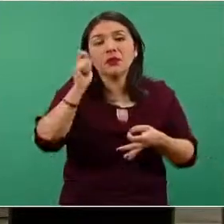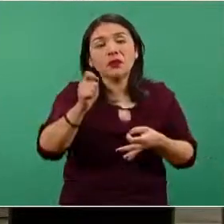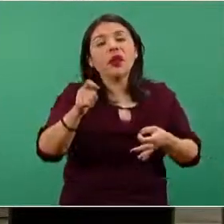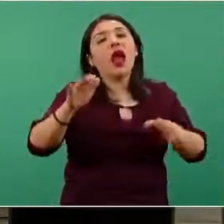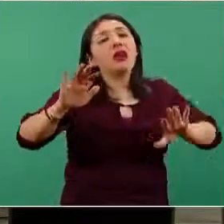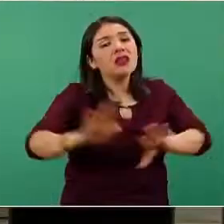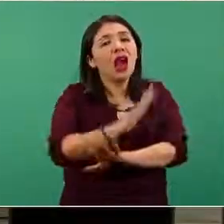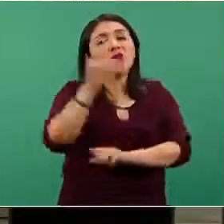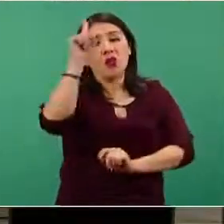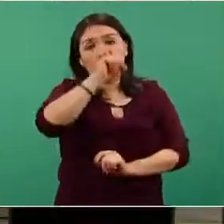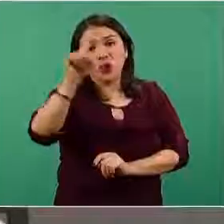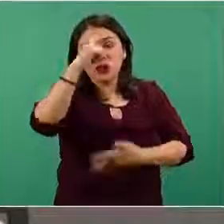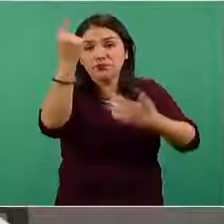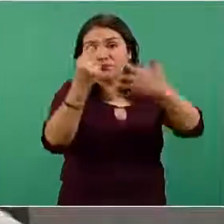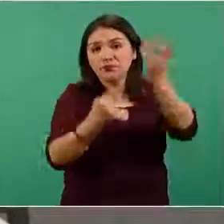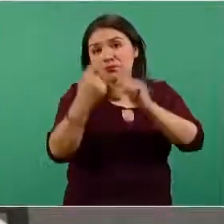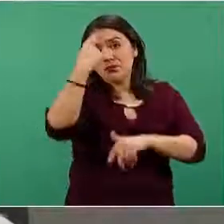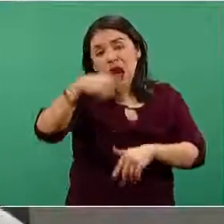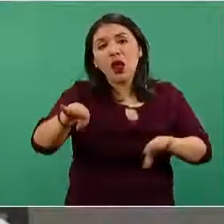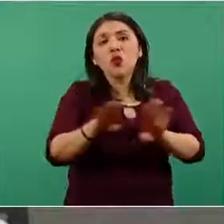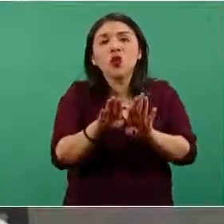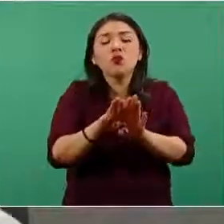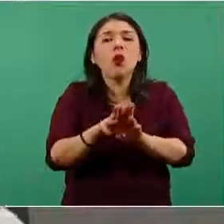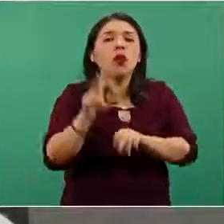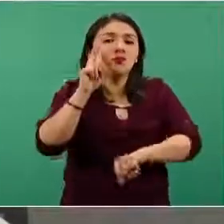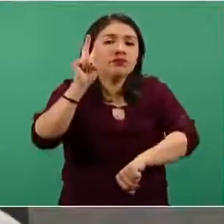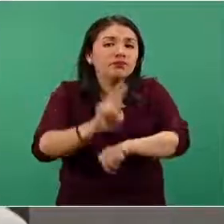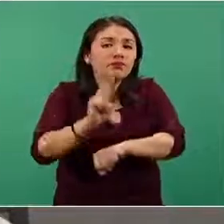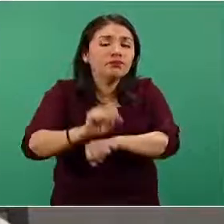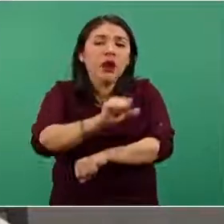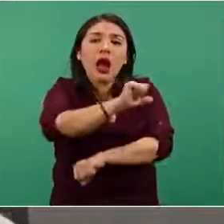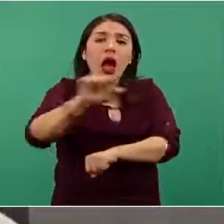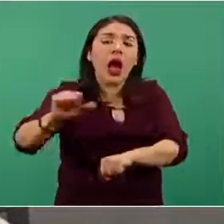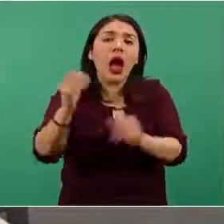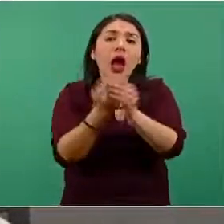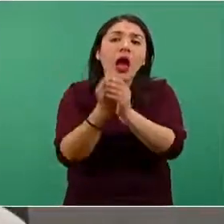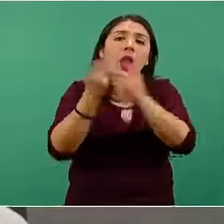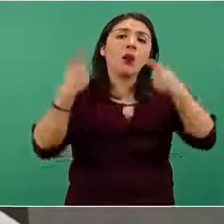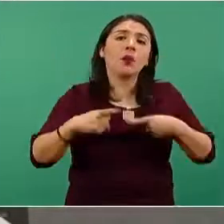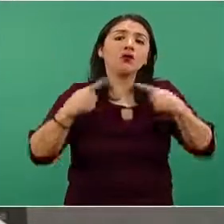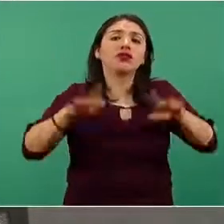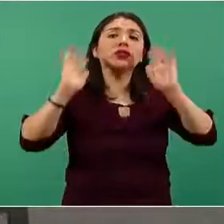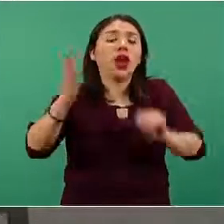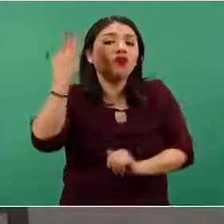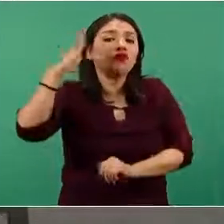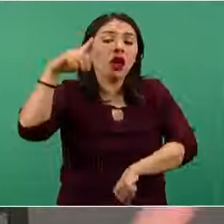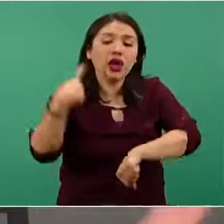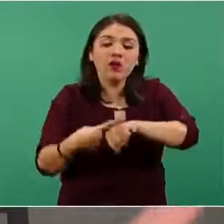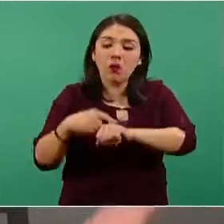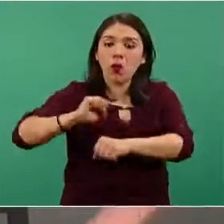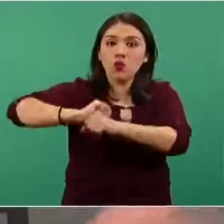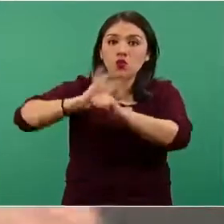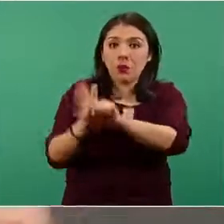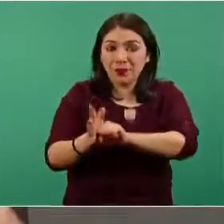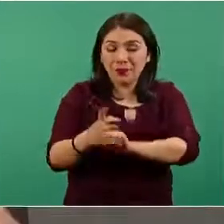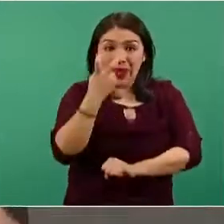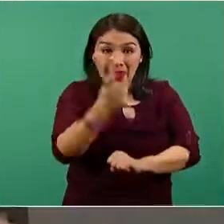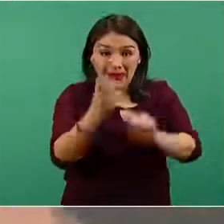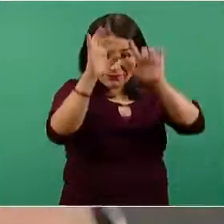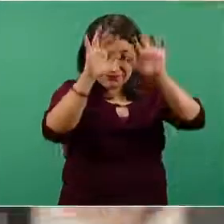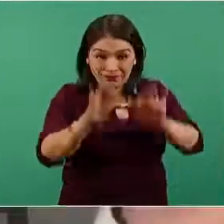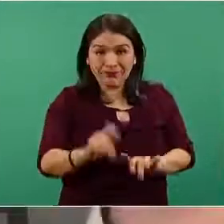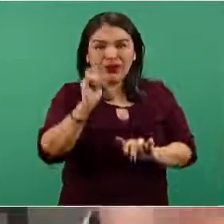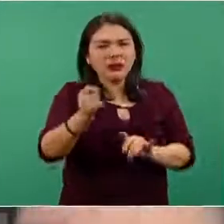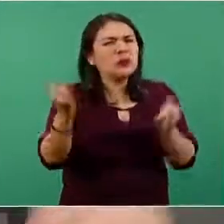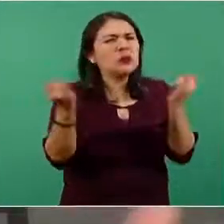las recomendaciones respecto al seguimiento de las personas que han tenido COVID-19. Este documento es semejante